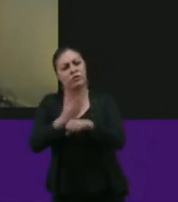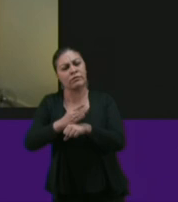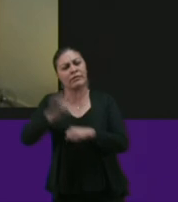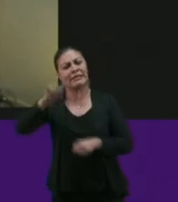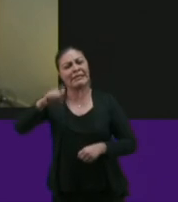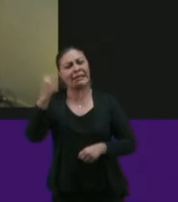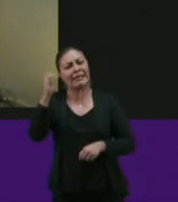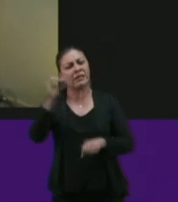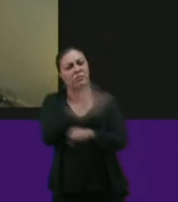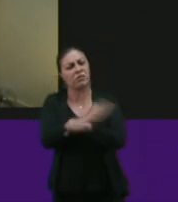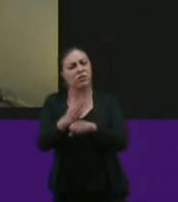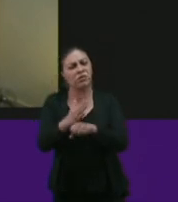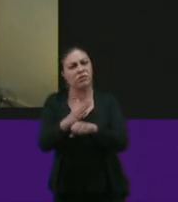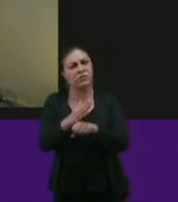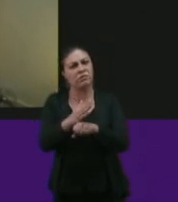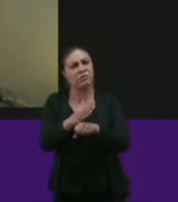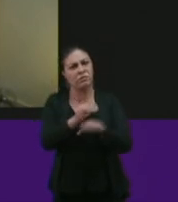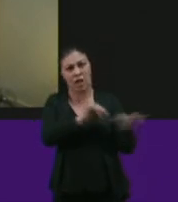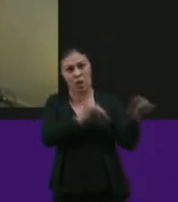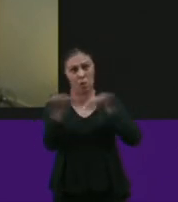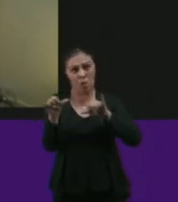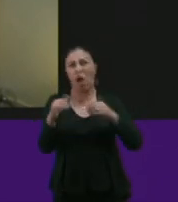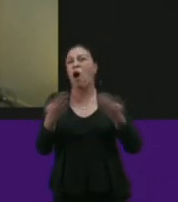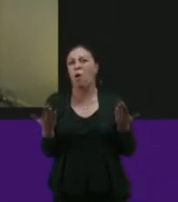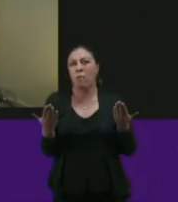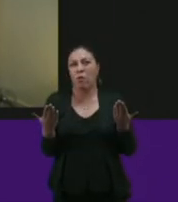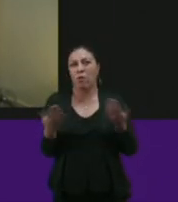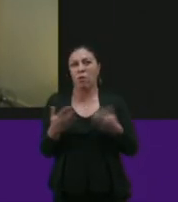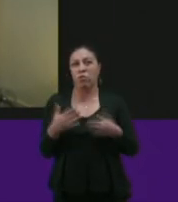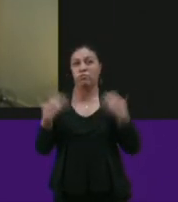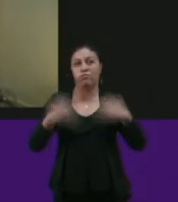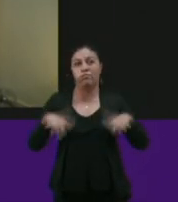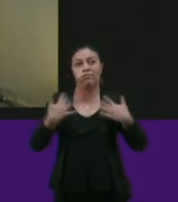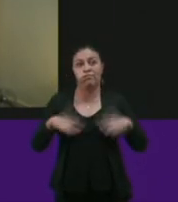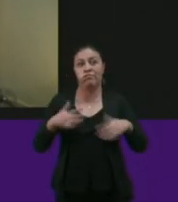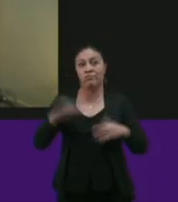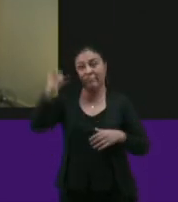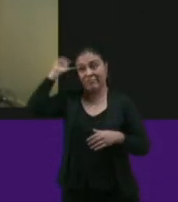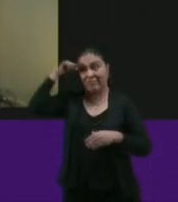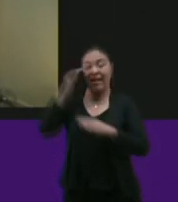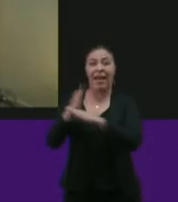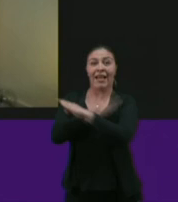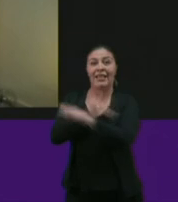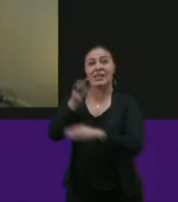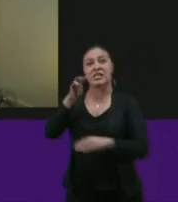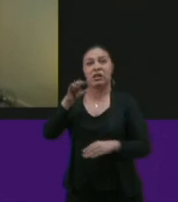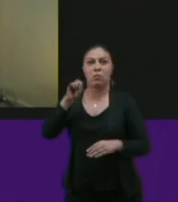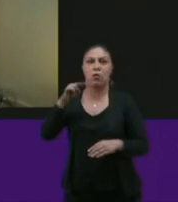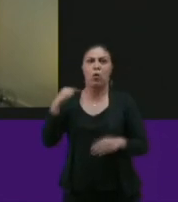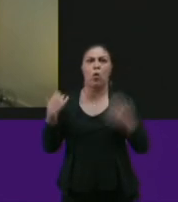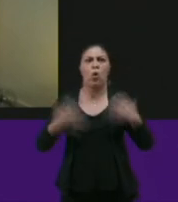No sé, ¿sí? Pensando en los 200 y pico que levantó una vez Simón y pensando en esas cifras tan